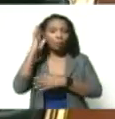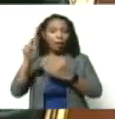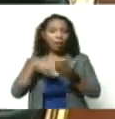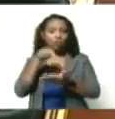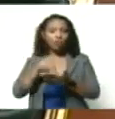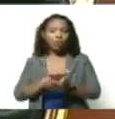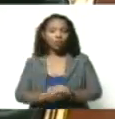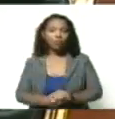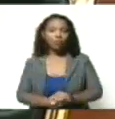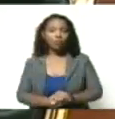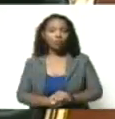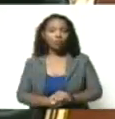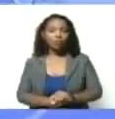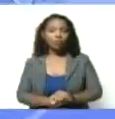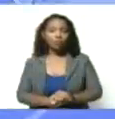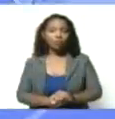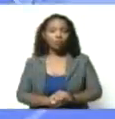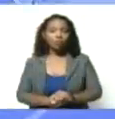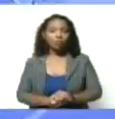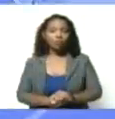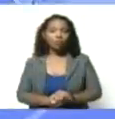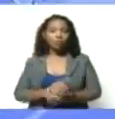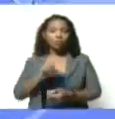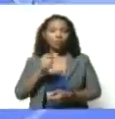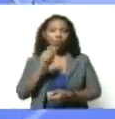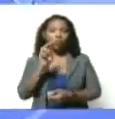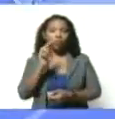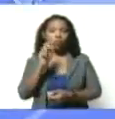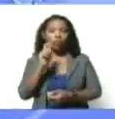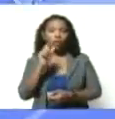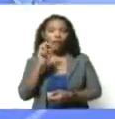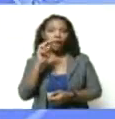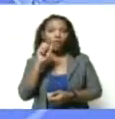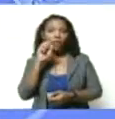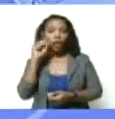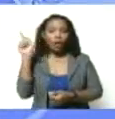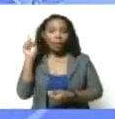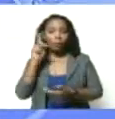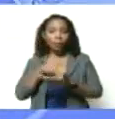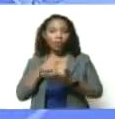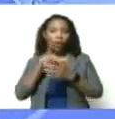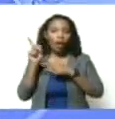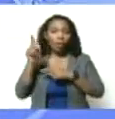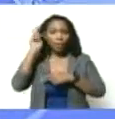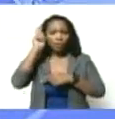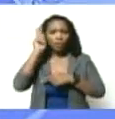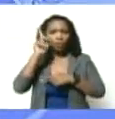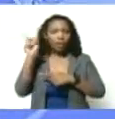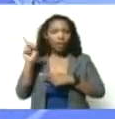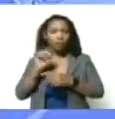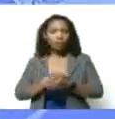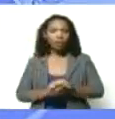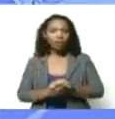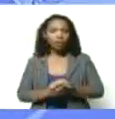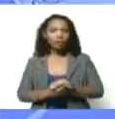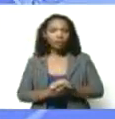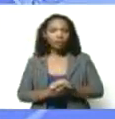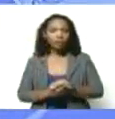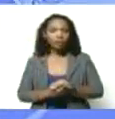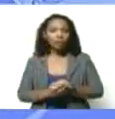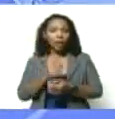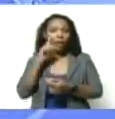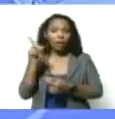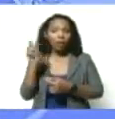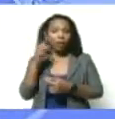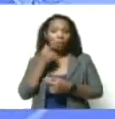Nacional? Gustavo Villapol, que está aquí presente, él fue profesor de Gustavo Villapol. Y ve lo que me